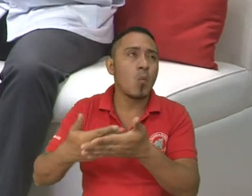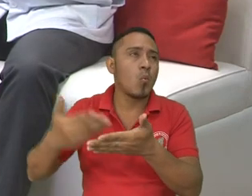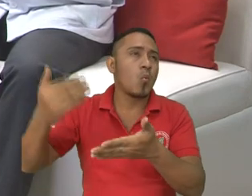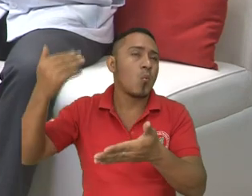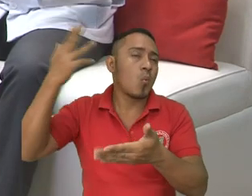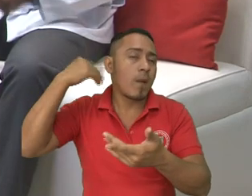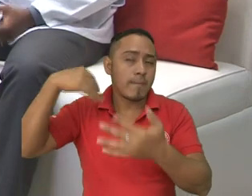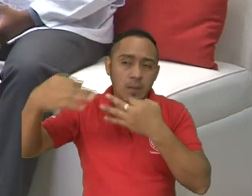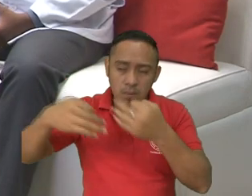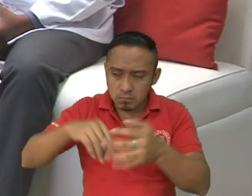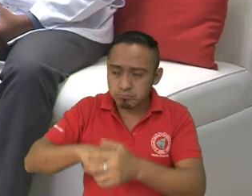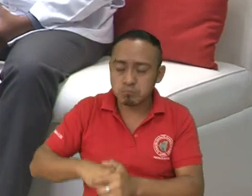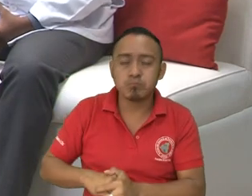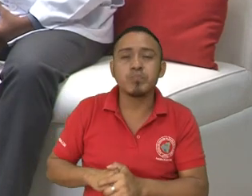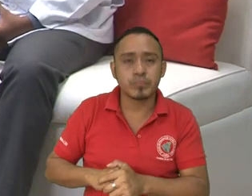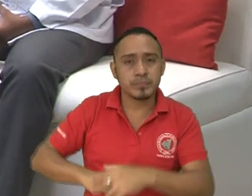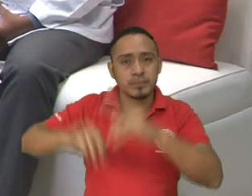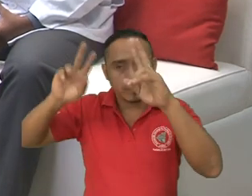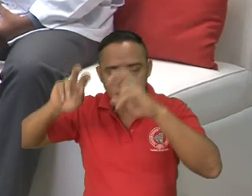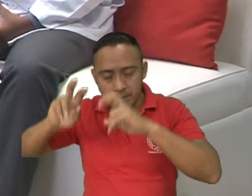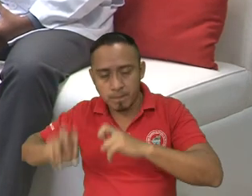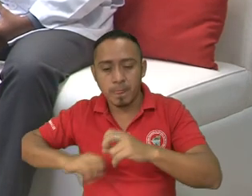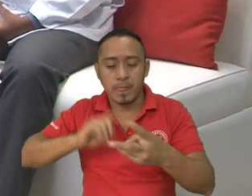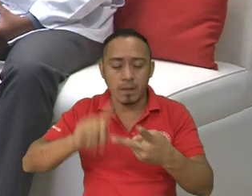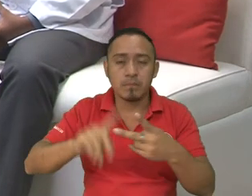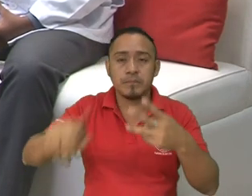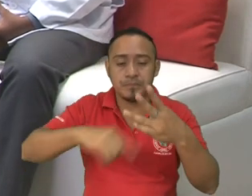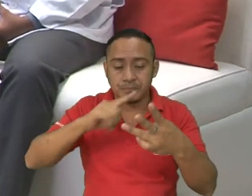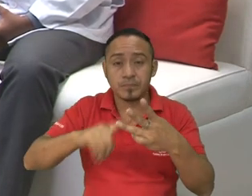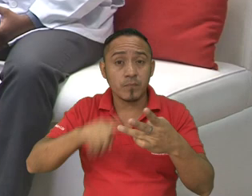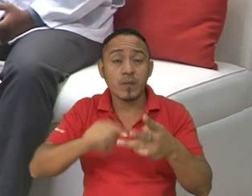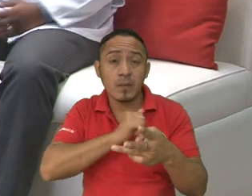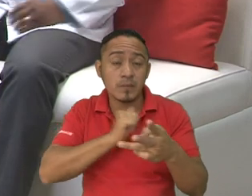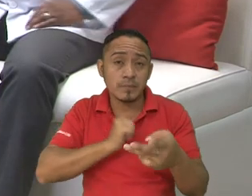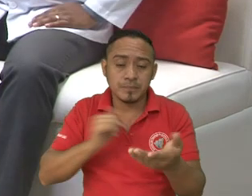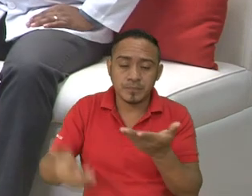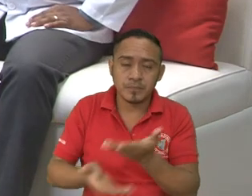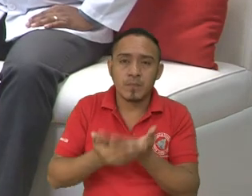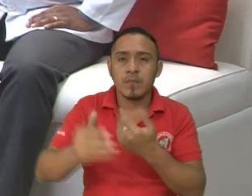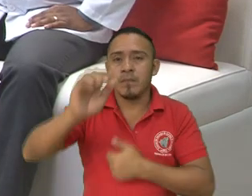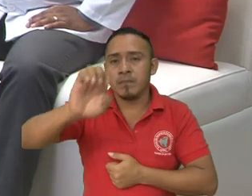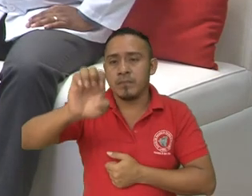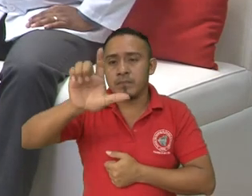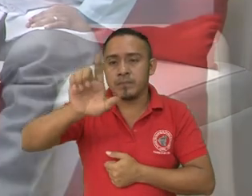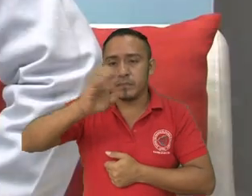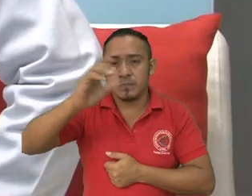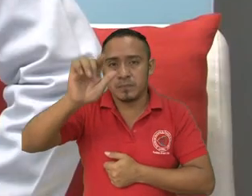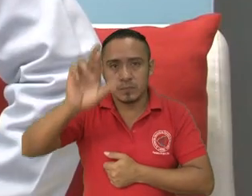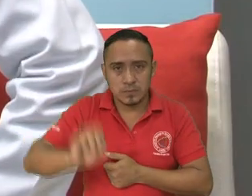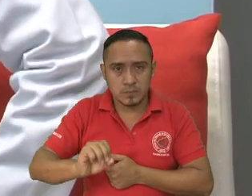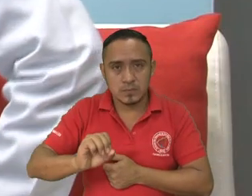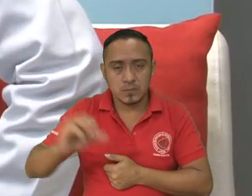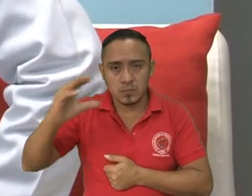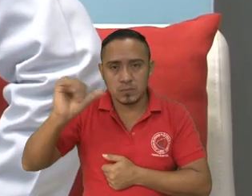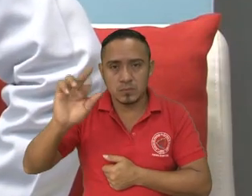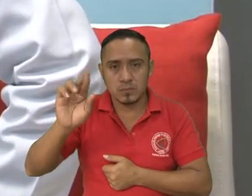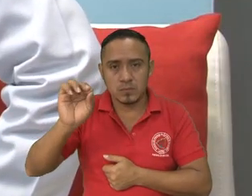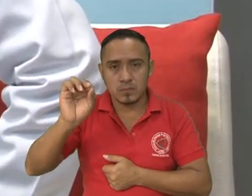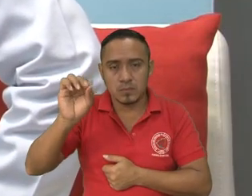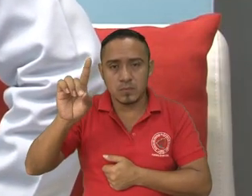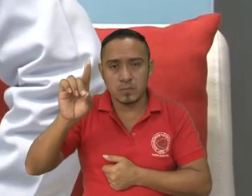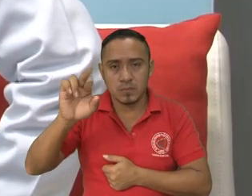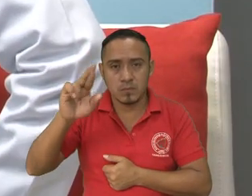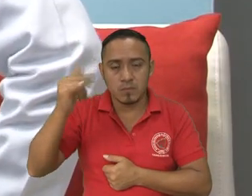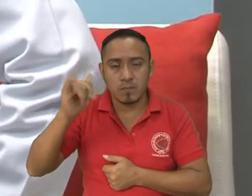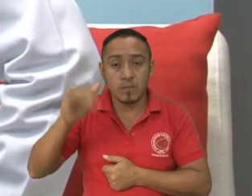la examinación de la persona y los exámenes complementarios. Tenemos el electrocardiograma, que es una piedra